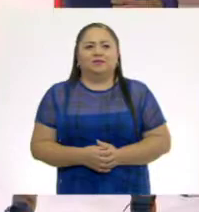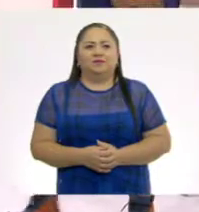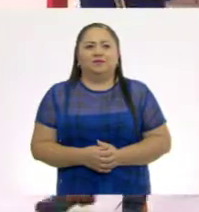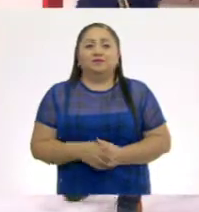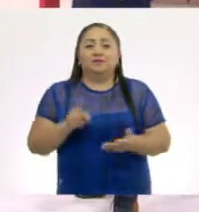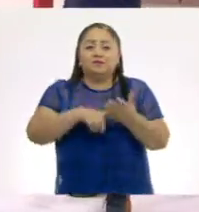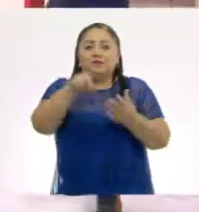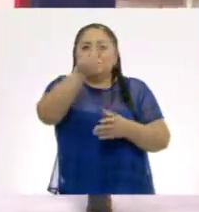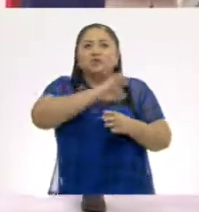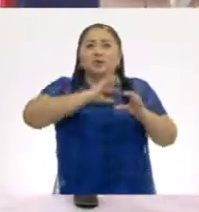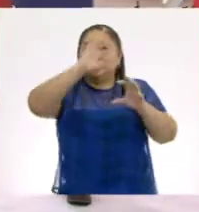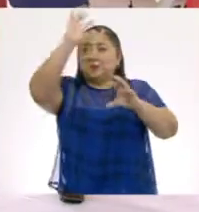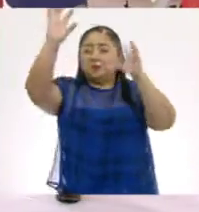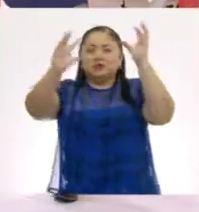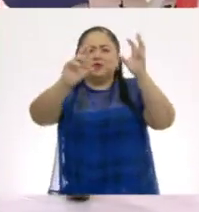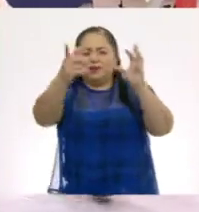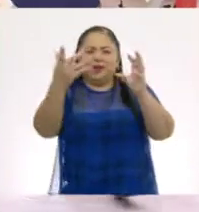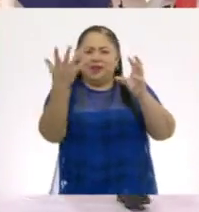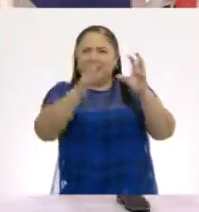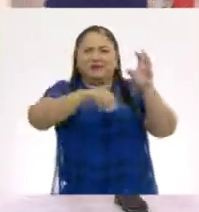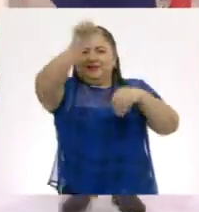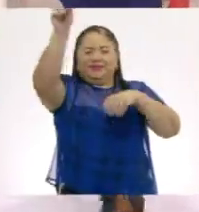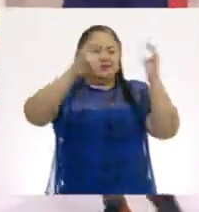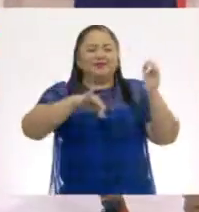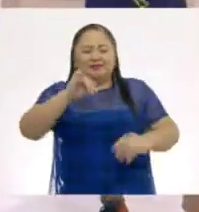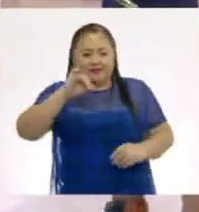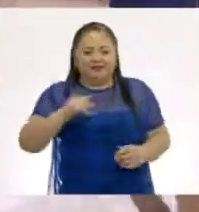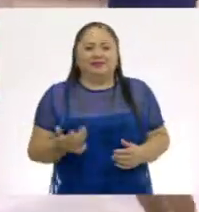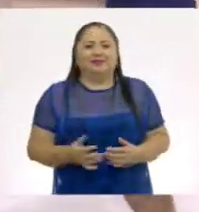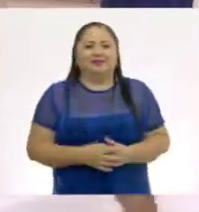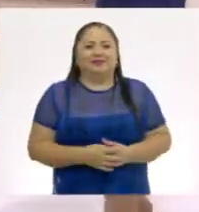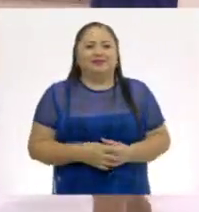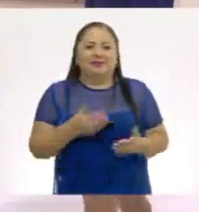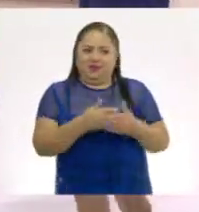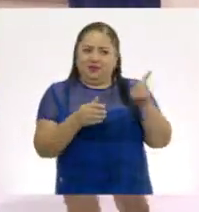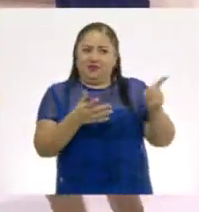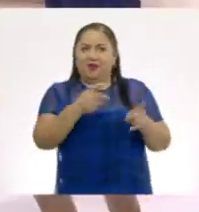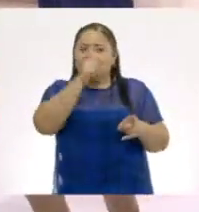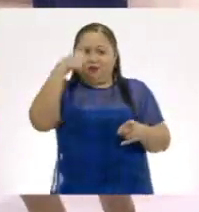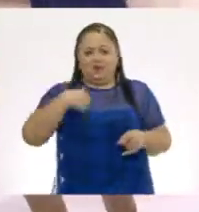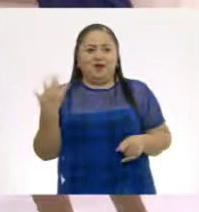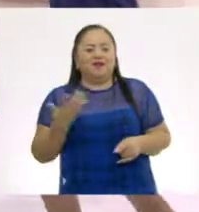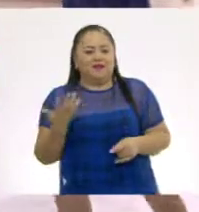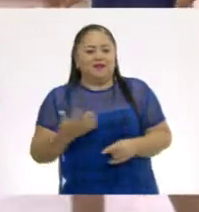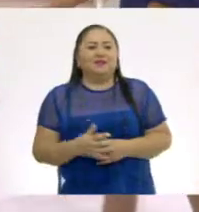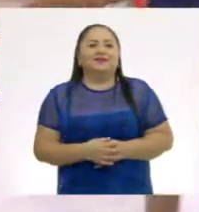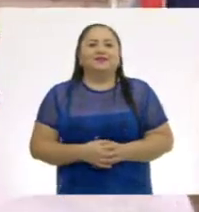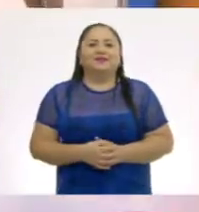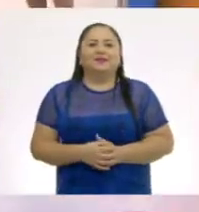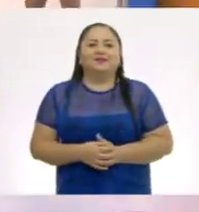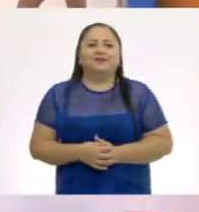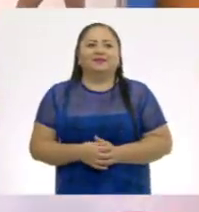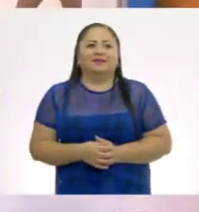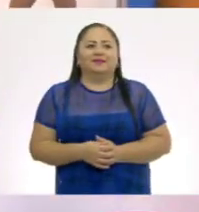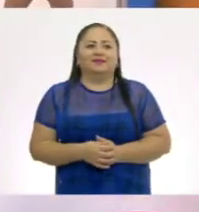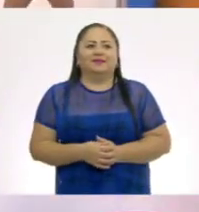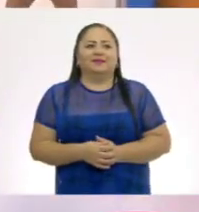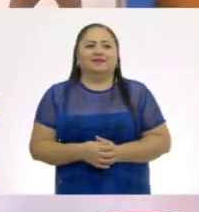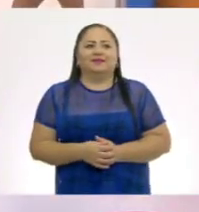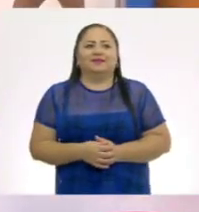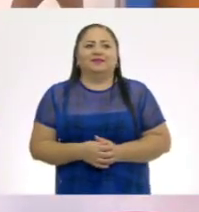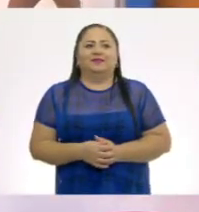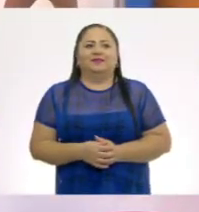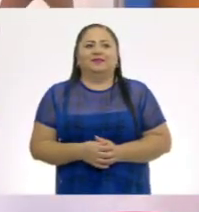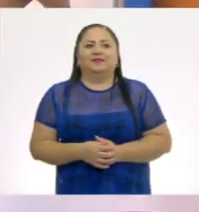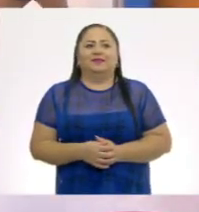no hayan utilizado. Con la nariz. Muy bien. Ahora me toca a mí el turno. Sí. A ver, vamos a ver con